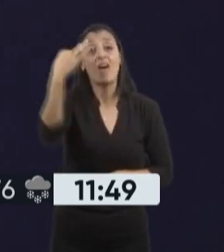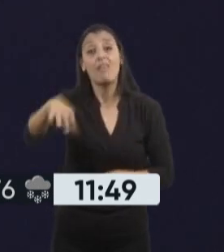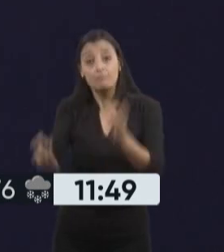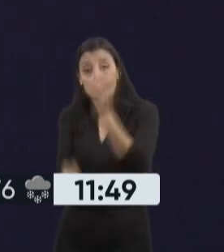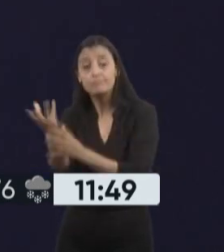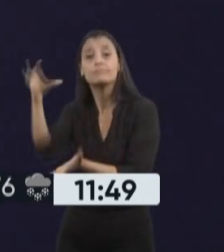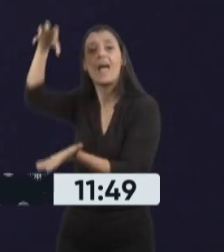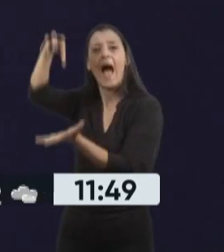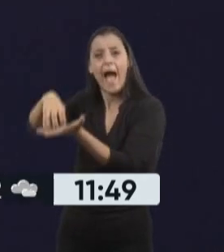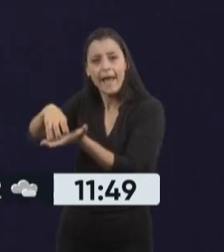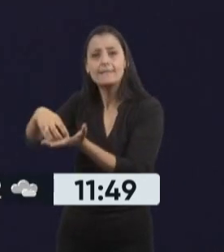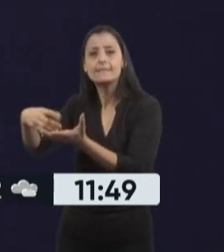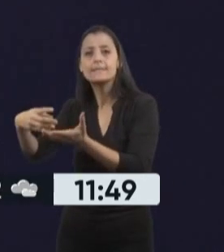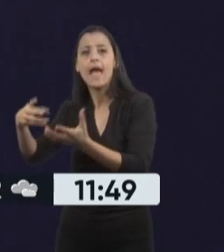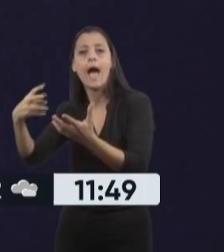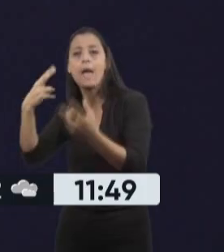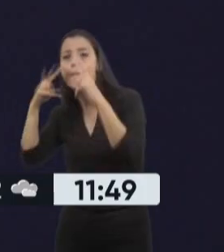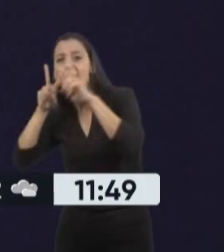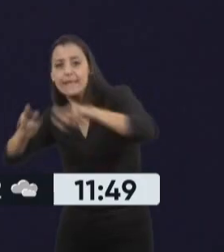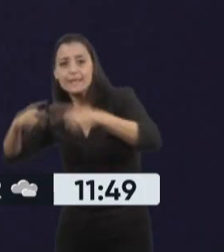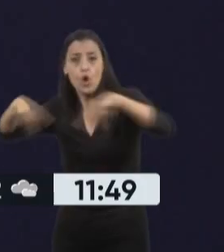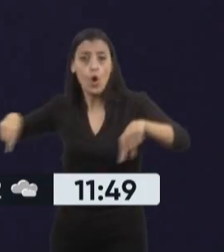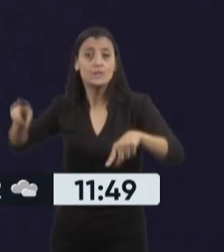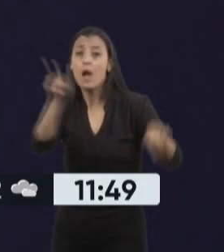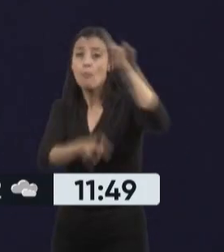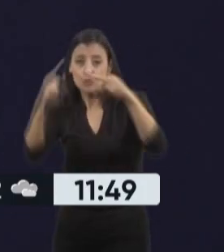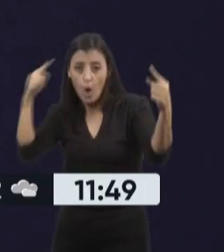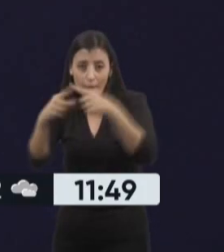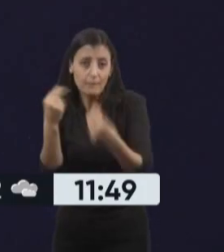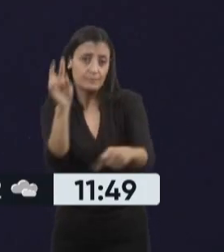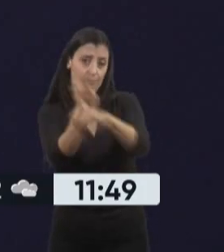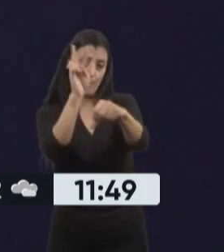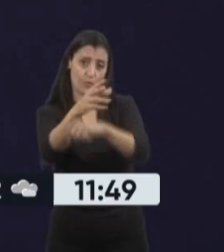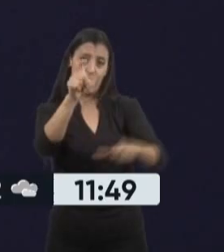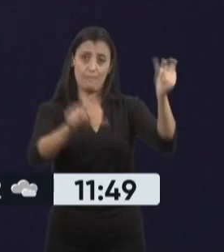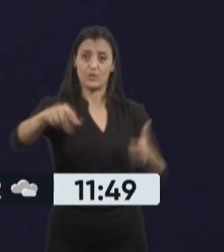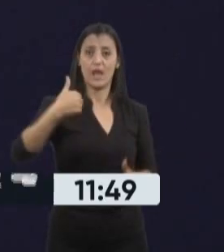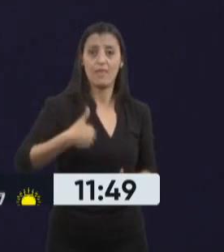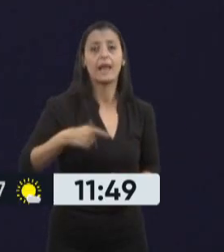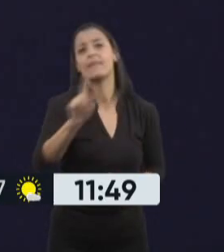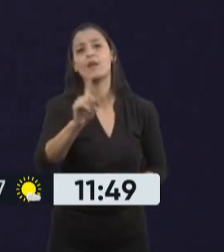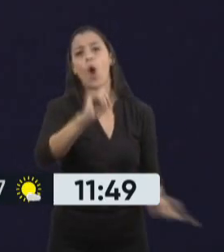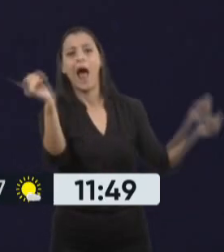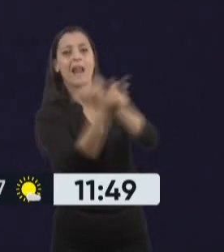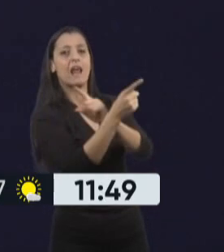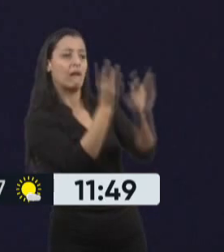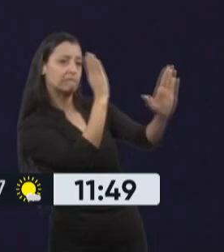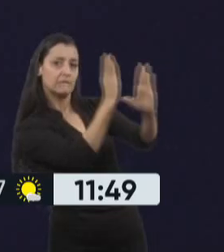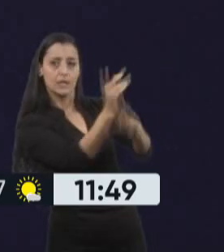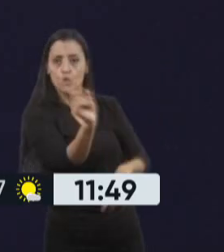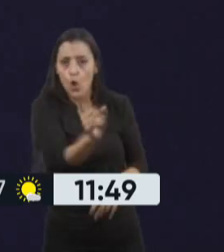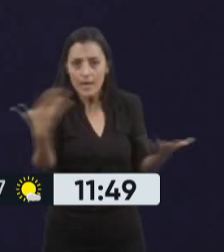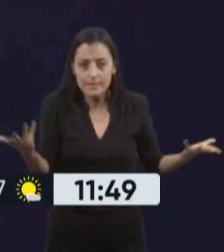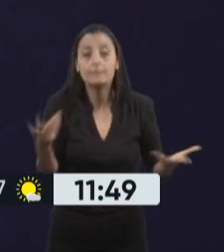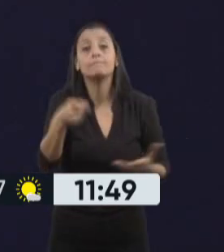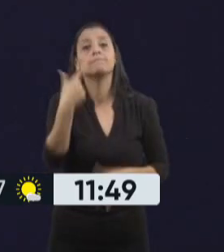de inteligencia que efectivamente sirva para proteger a los argentinos y no en tal caso para perseguirlos. Pero no, en esto no tiene